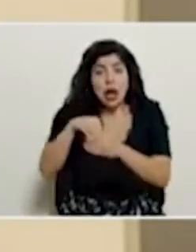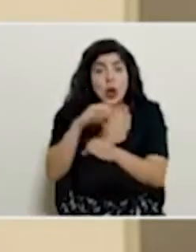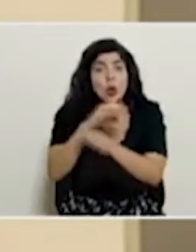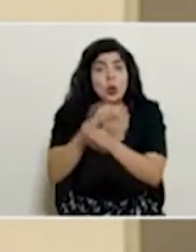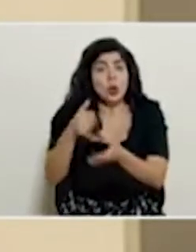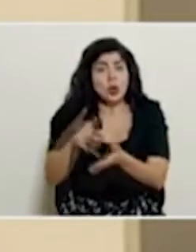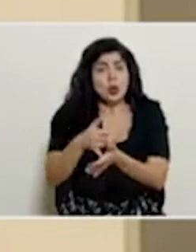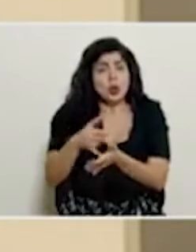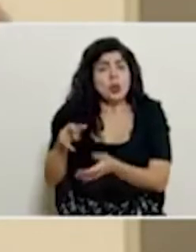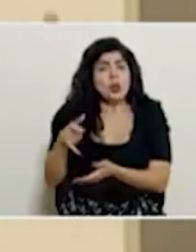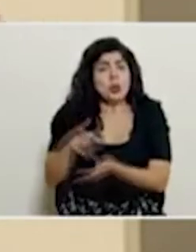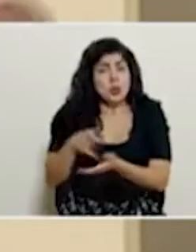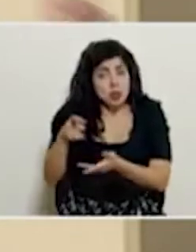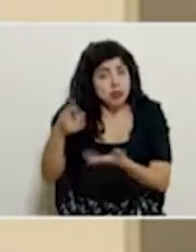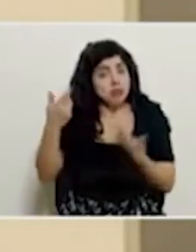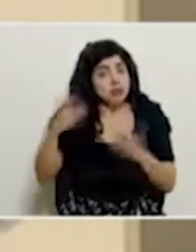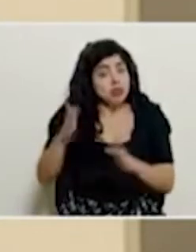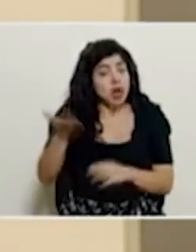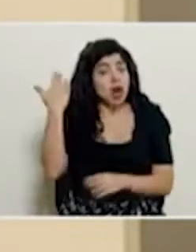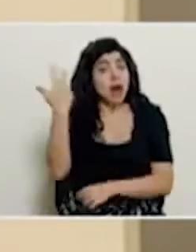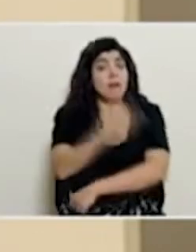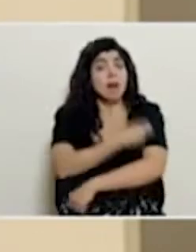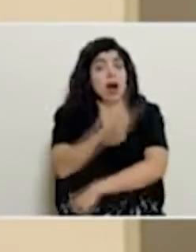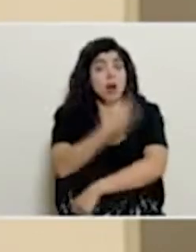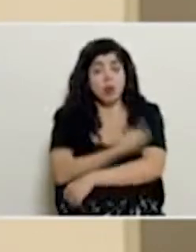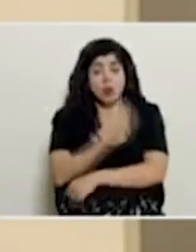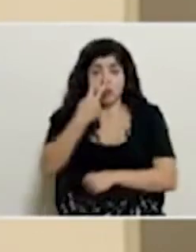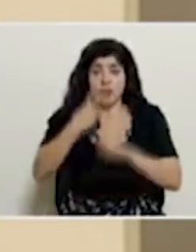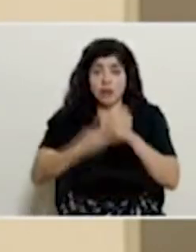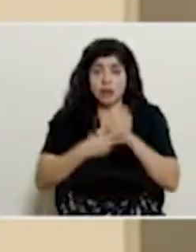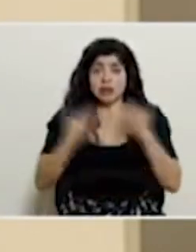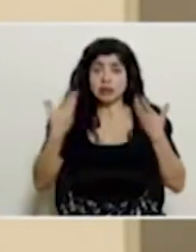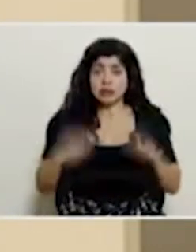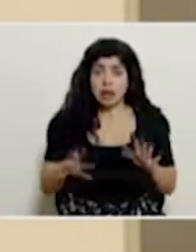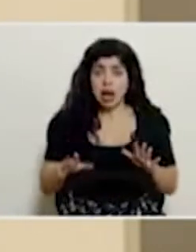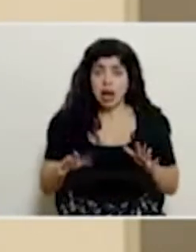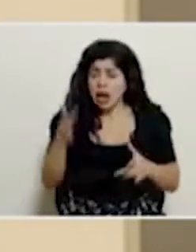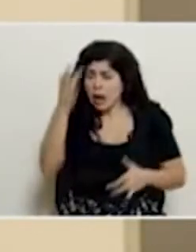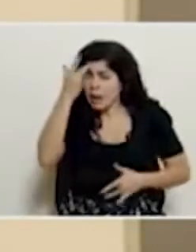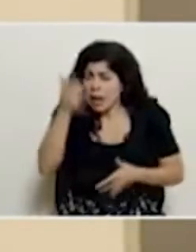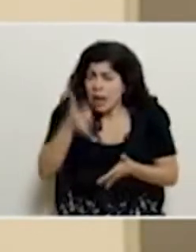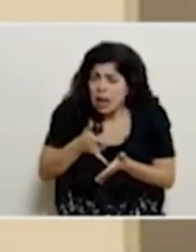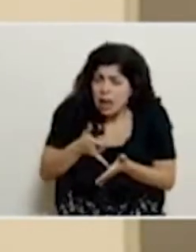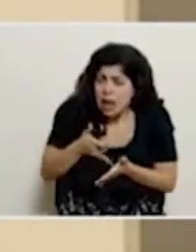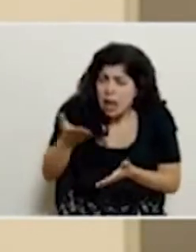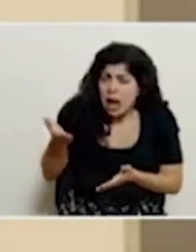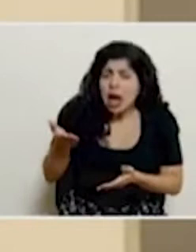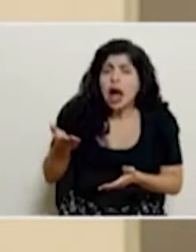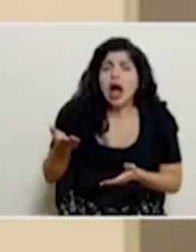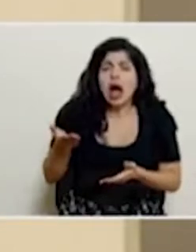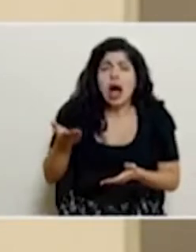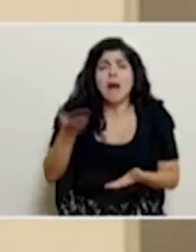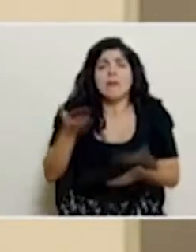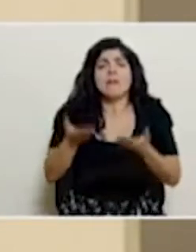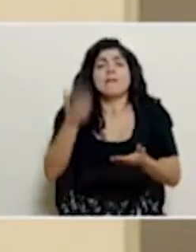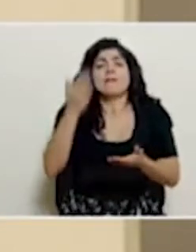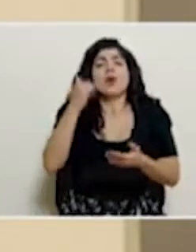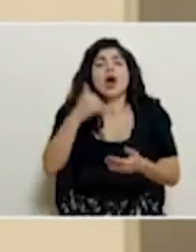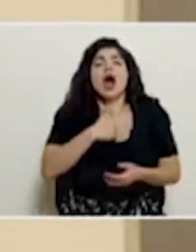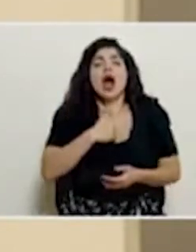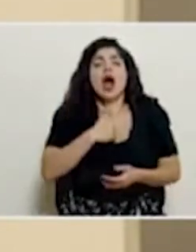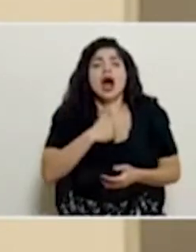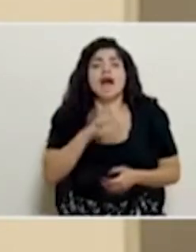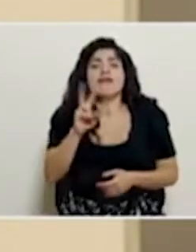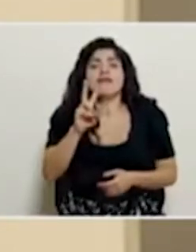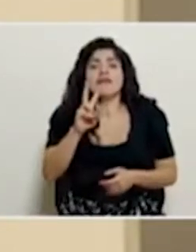vacunación. Y esto se debe, como decía el señor ministro, probablemente a las variantes del virus que estamos enfrentando en estos momentos, la